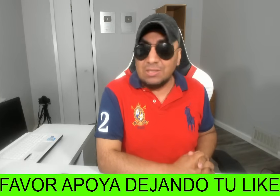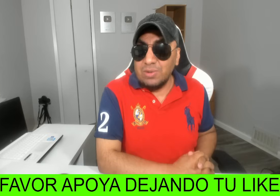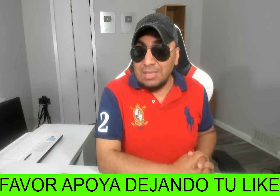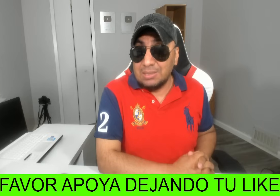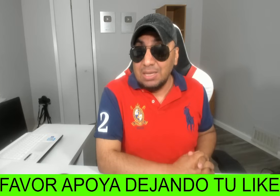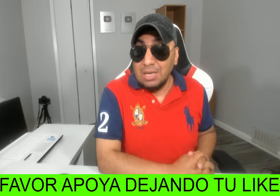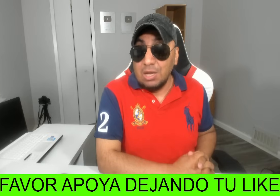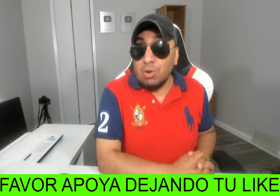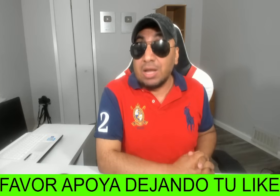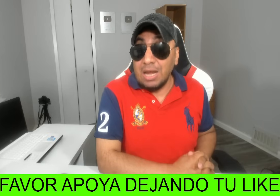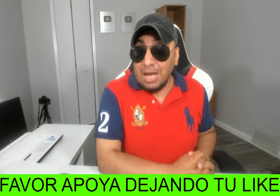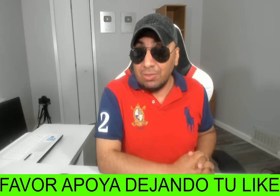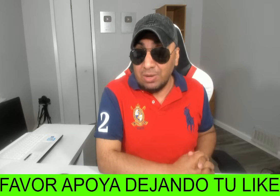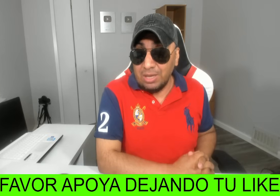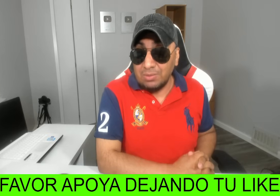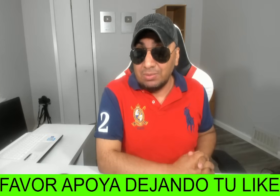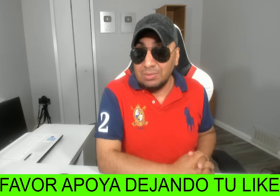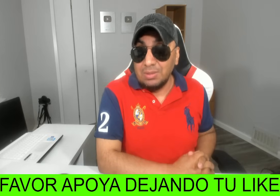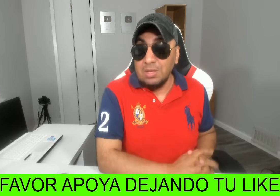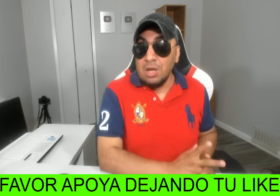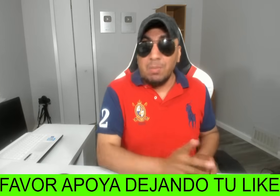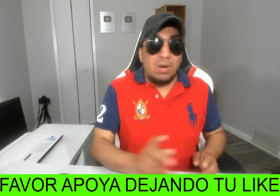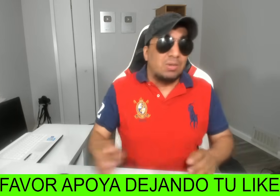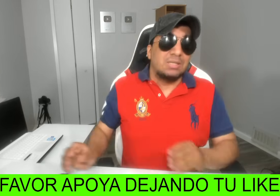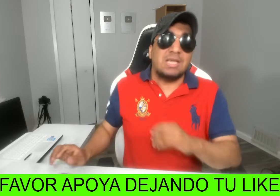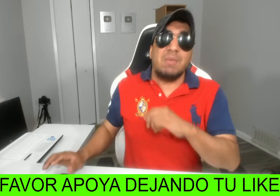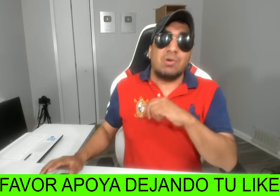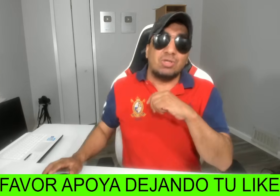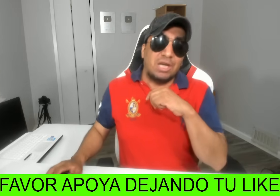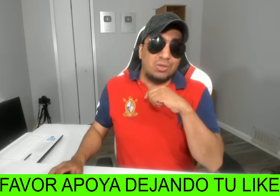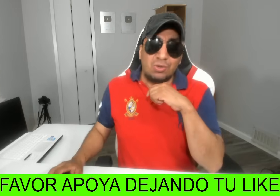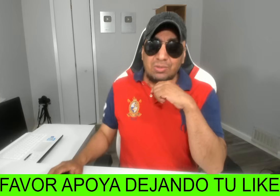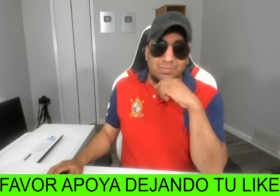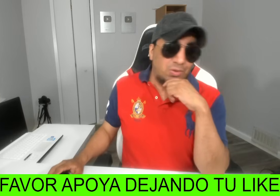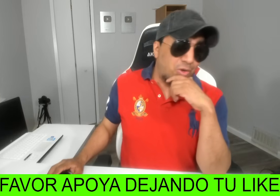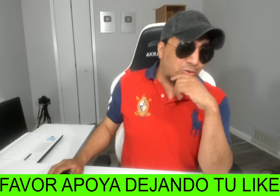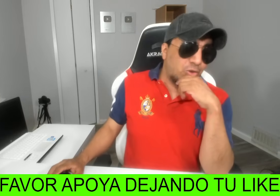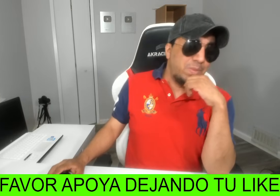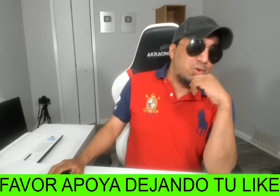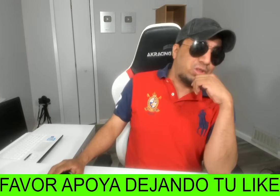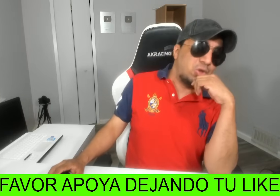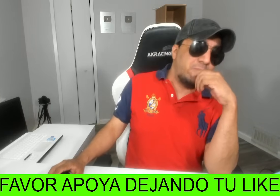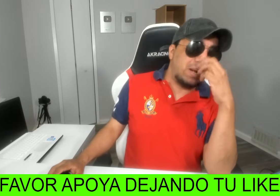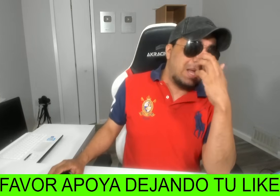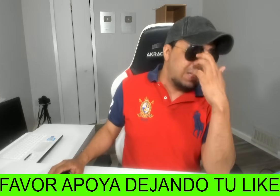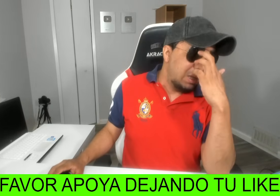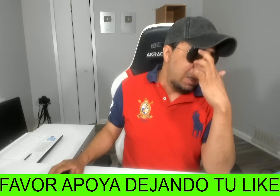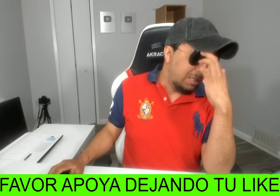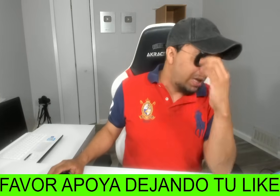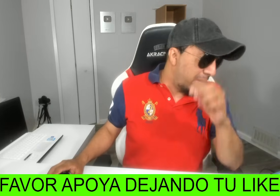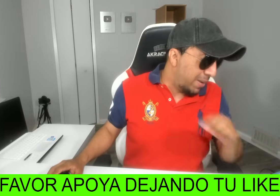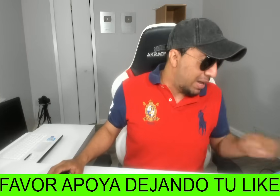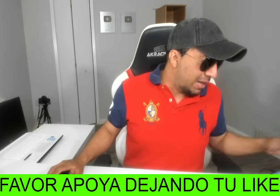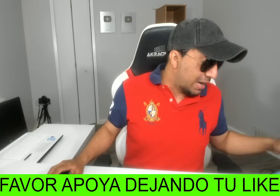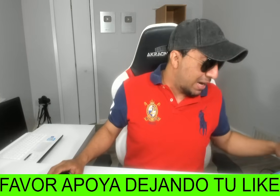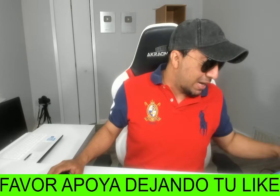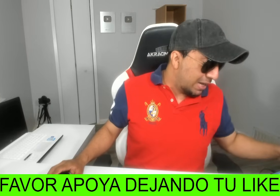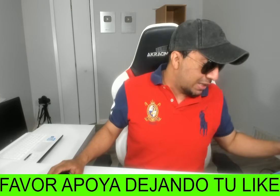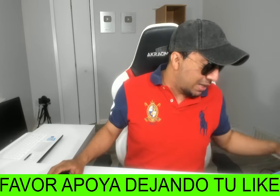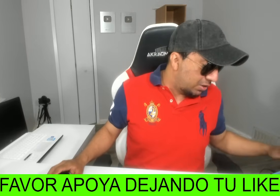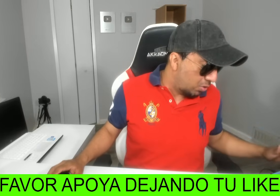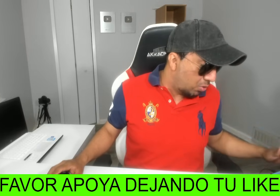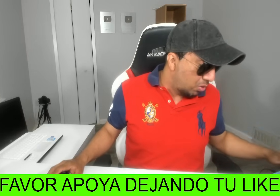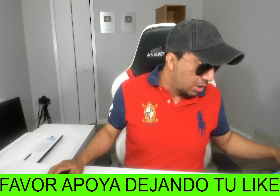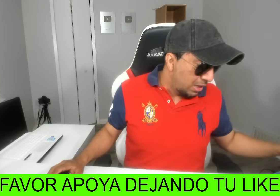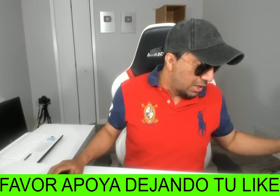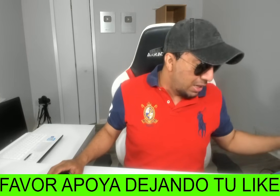y eso es lo que les ha dolido. Bueno, sigamos escuchando otros 2 minutillos, ¿verdad?, de la pelada de cara que le